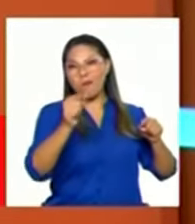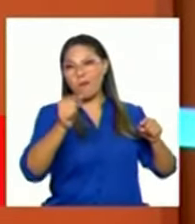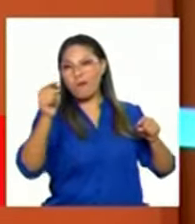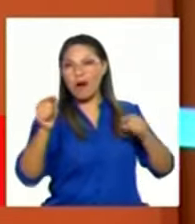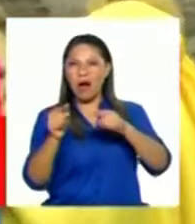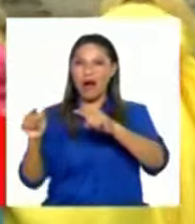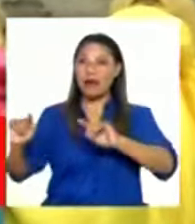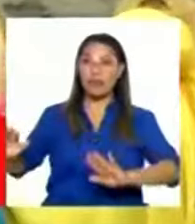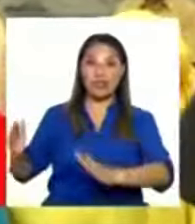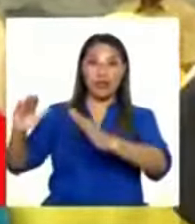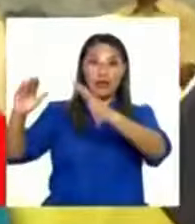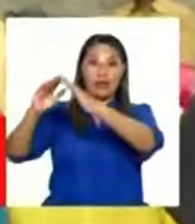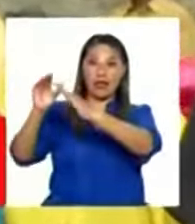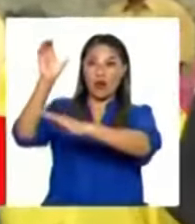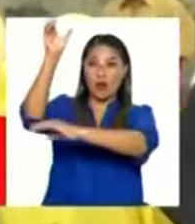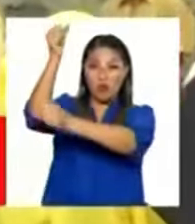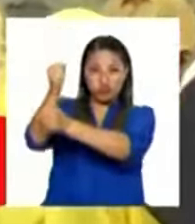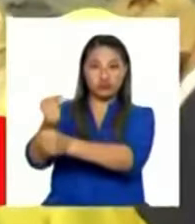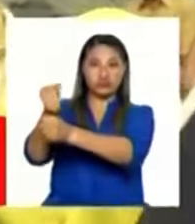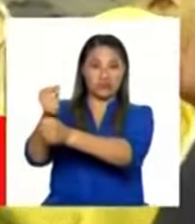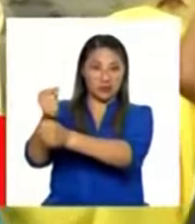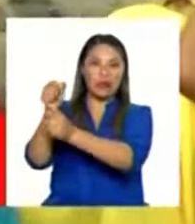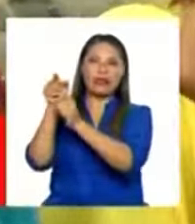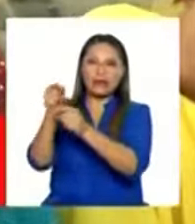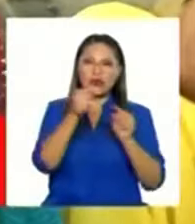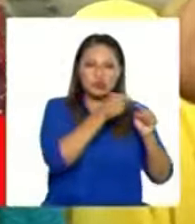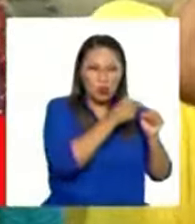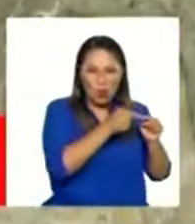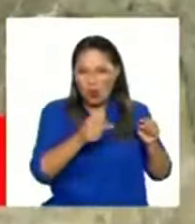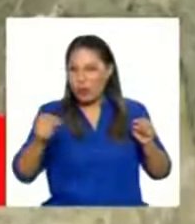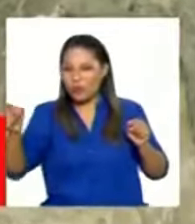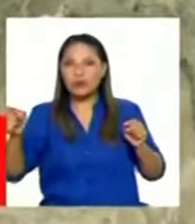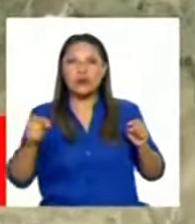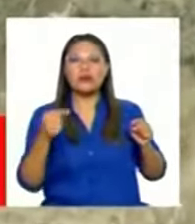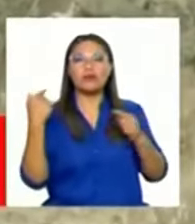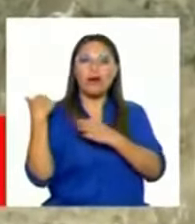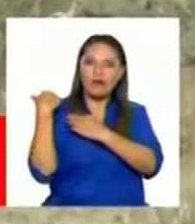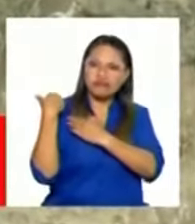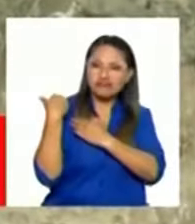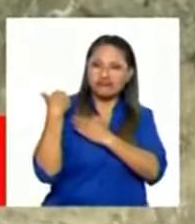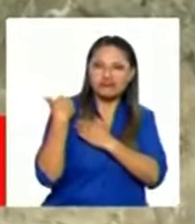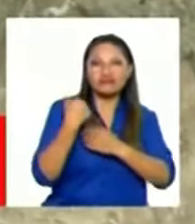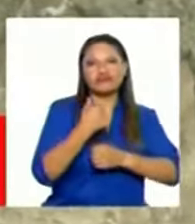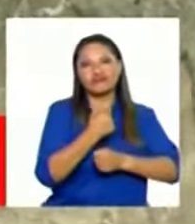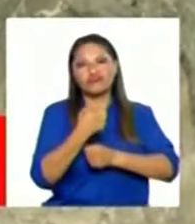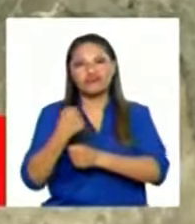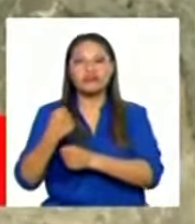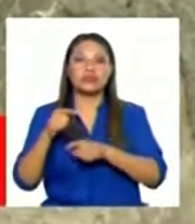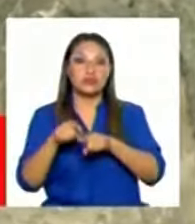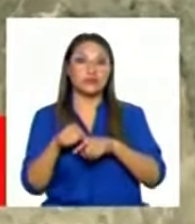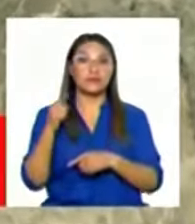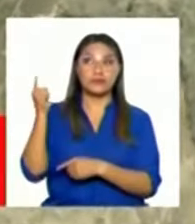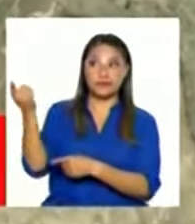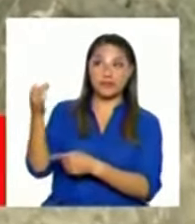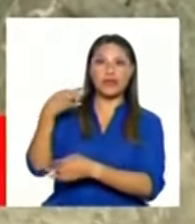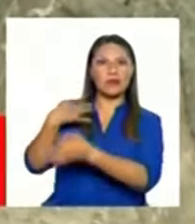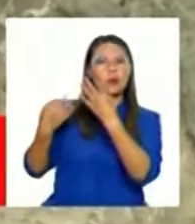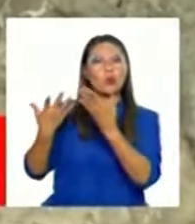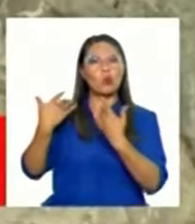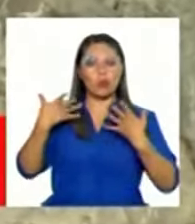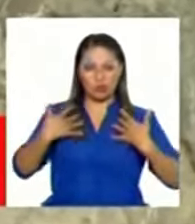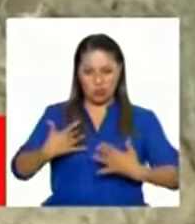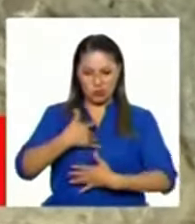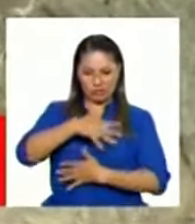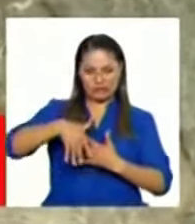el Gólgota. Así lo indicó refiriéndose a las investigaciones que se realizó con el sudario de Jesús. Agregó que